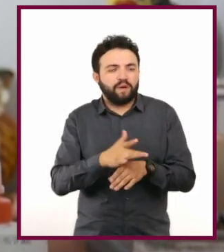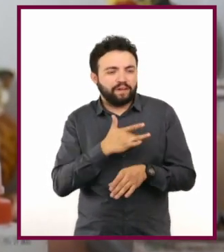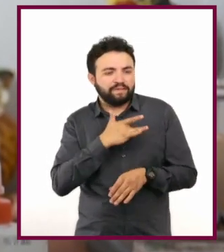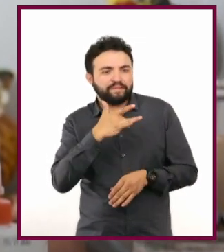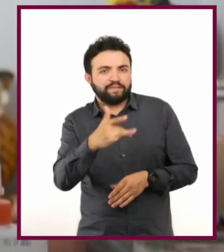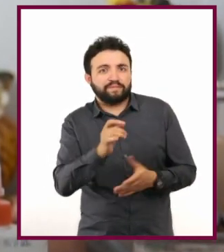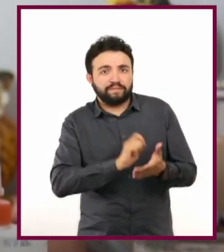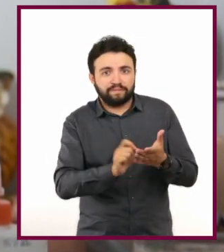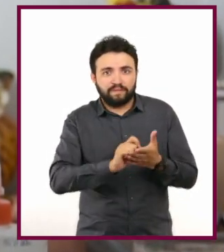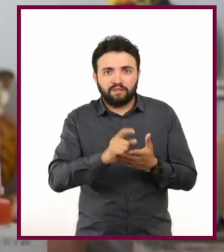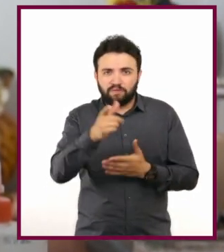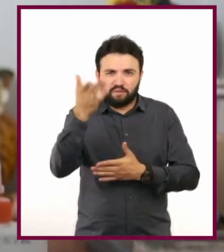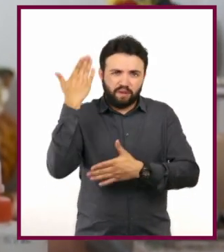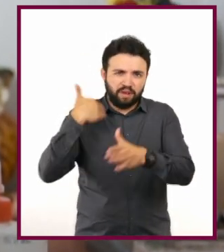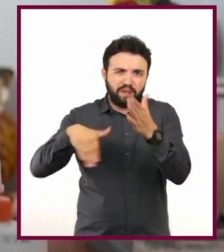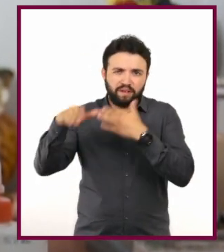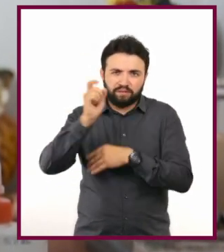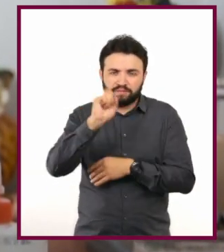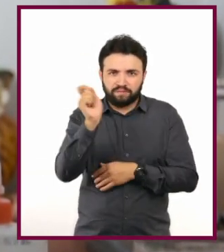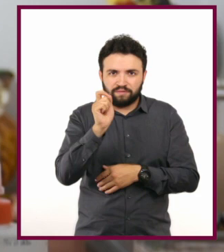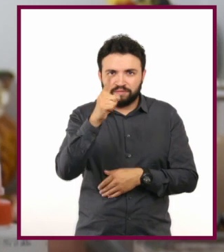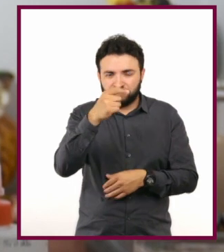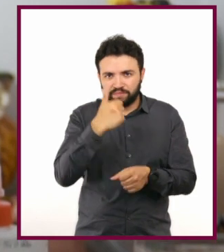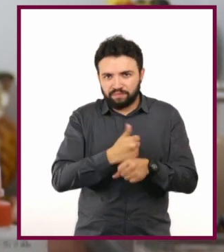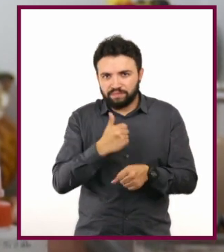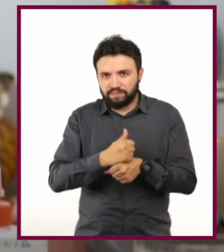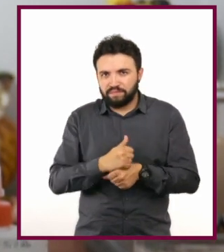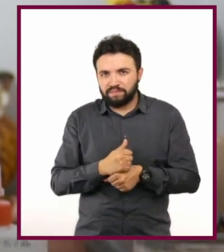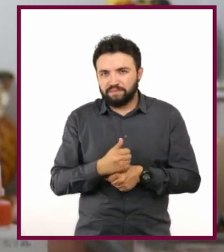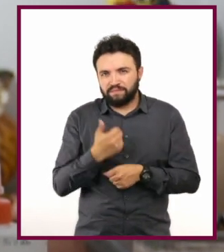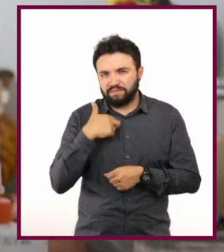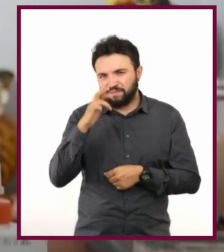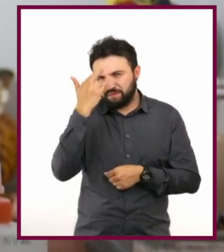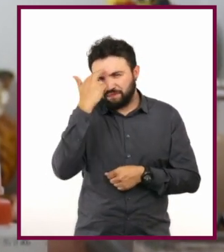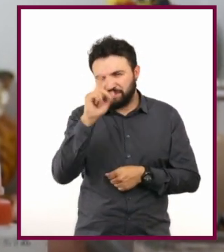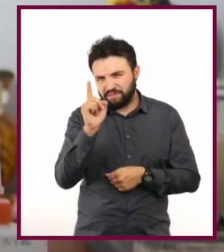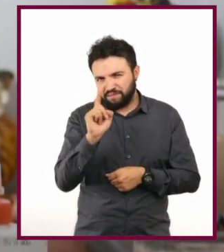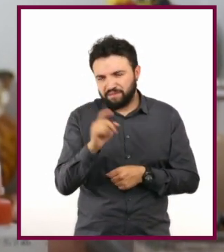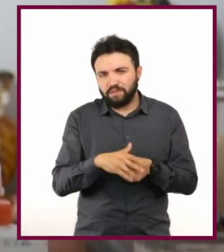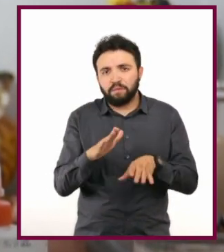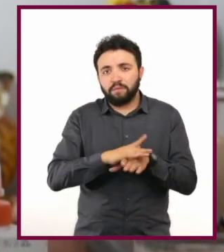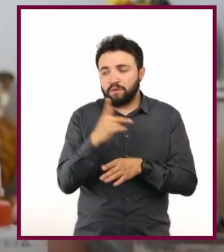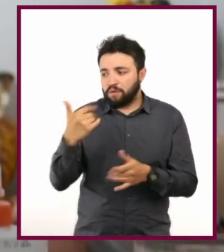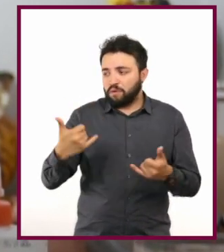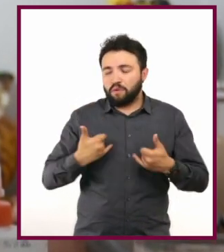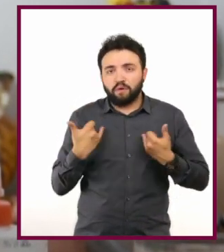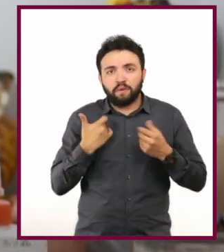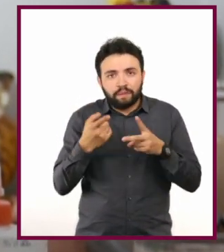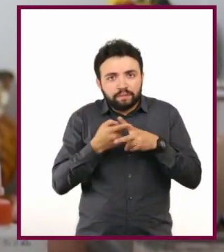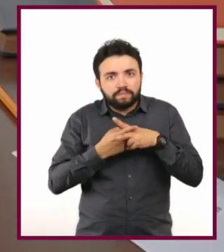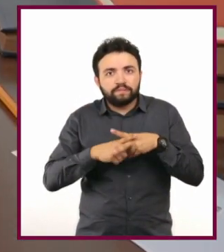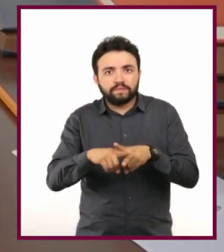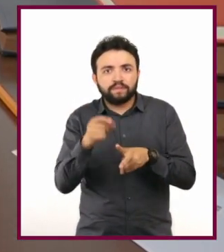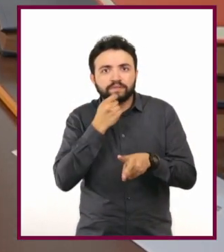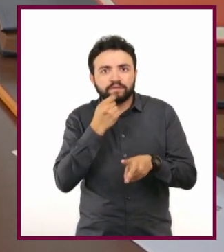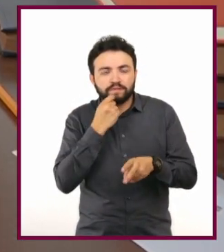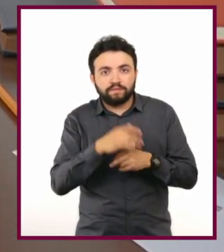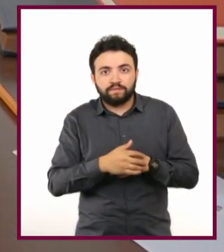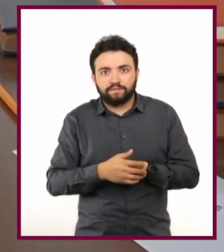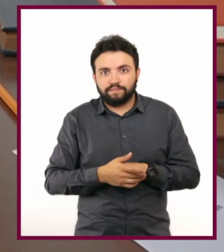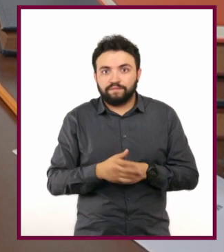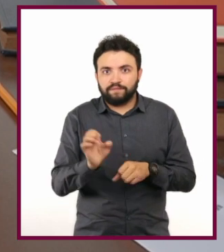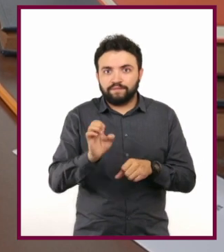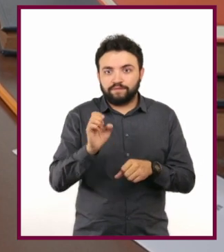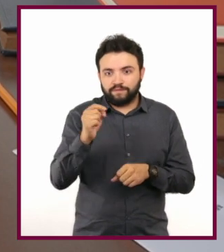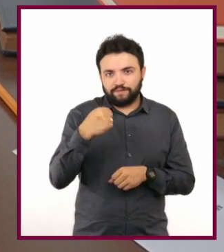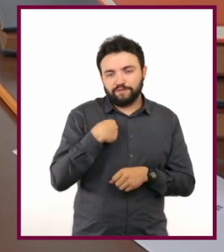¿Tuviste muchos novios antes del abuelo? Yo creo que no, porque en tu época empezaban muy chicos los noviazgos y se casaban súper jóvenes. En cambio, tu